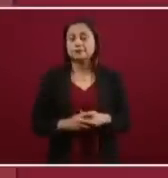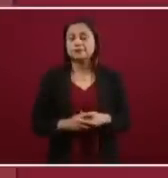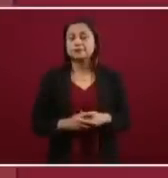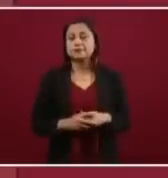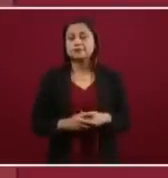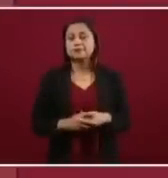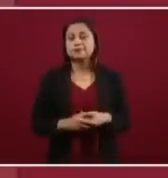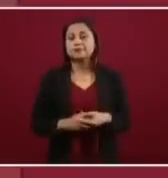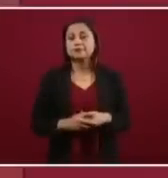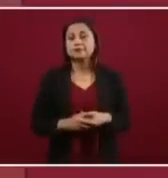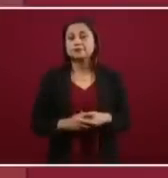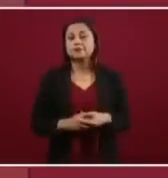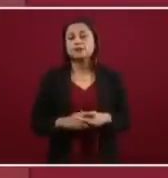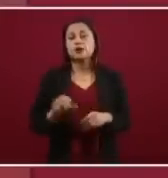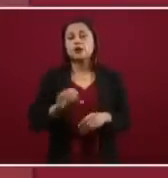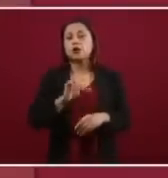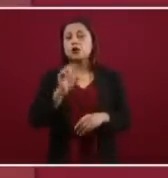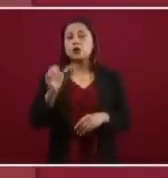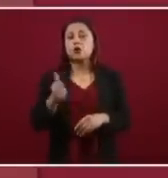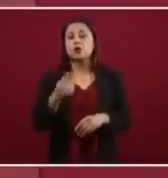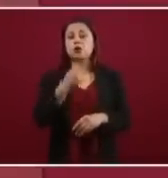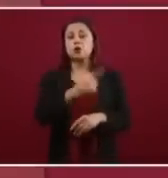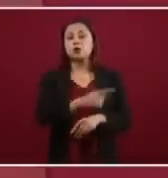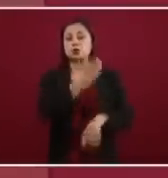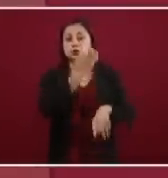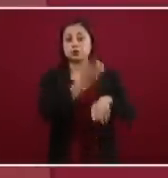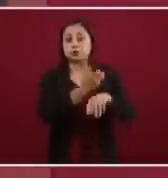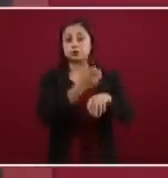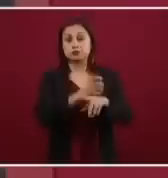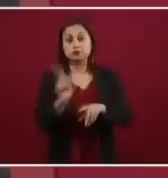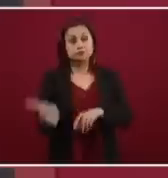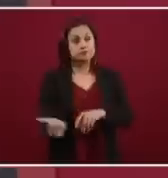con la llegada de remesas como nunca